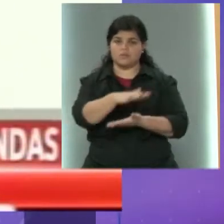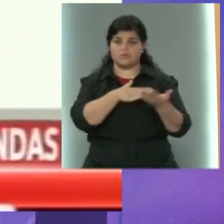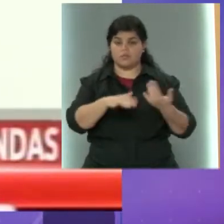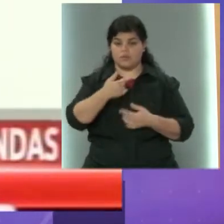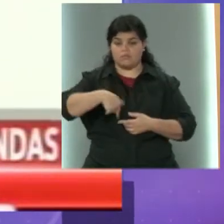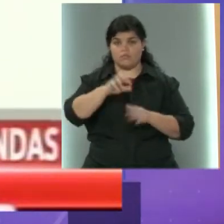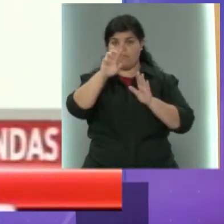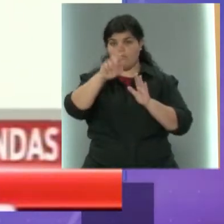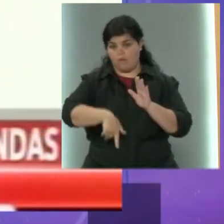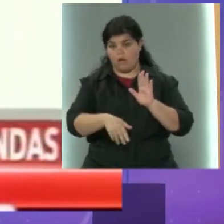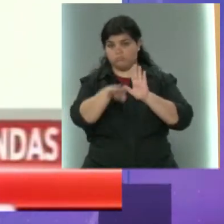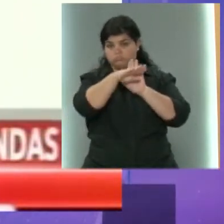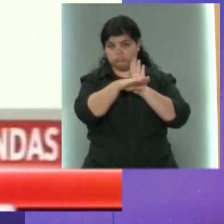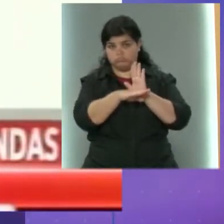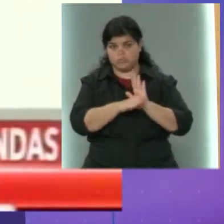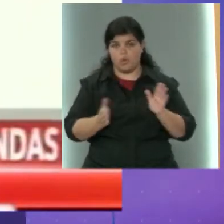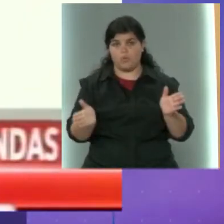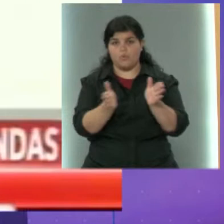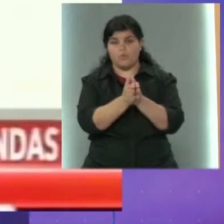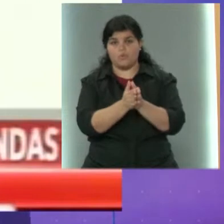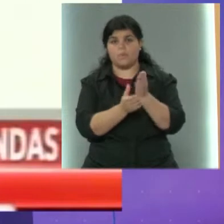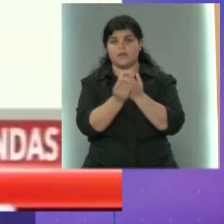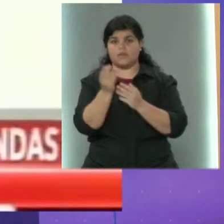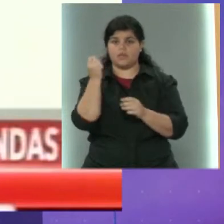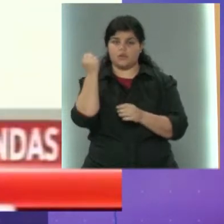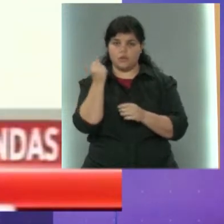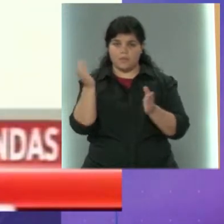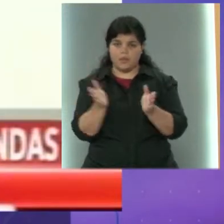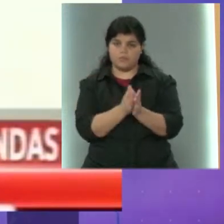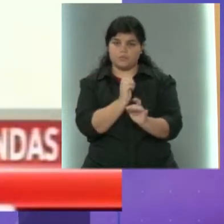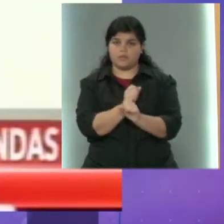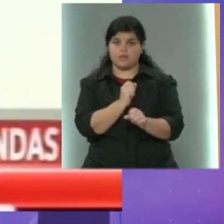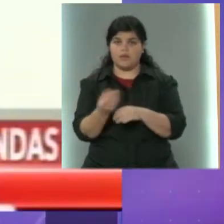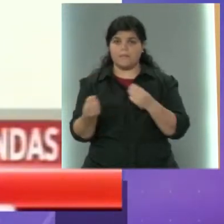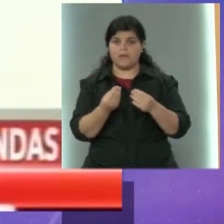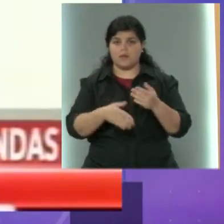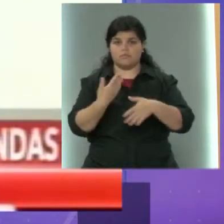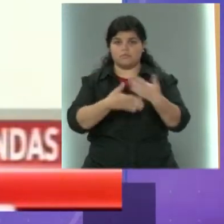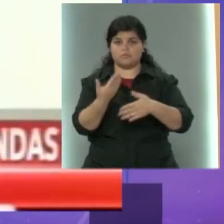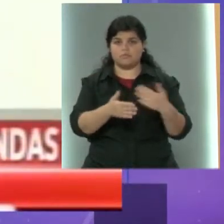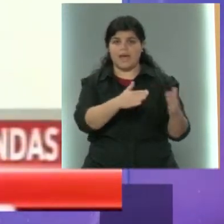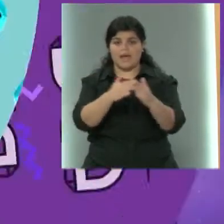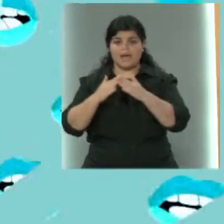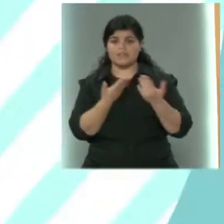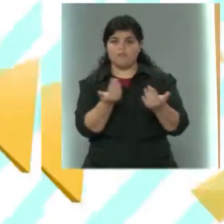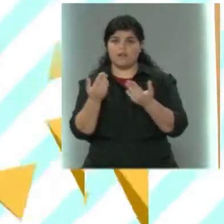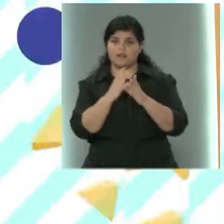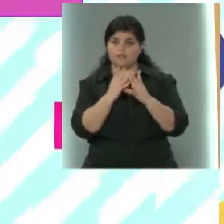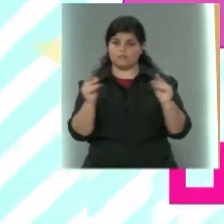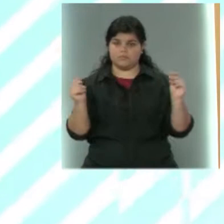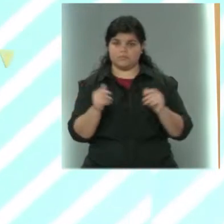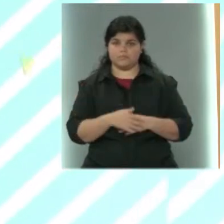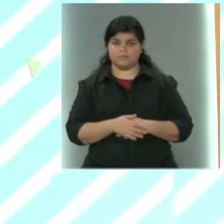diseñado este programa que se ha trabajado de forma conjunta con el Ministerio de Economía en pos de reducir el déficit habitacional de la provincia.